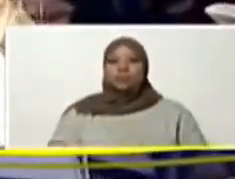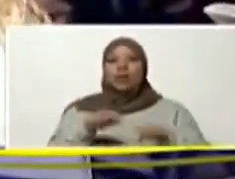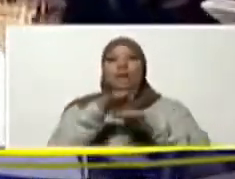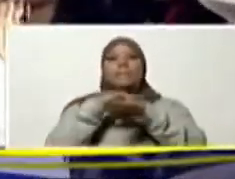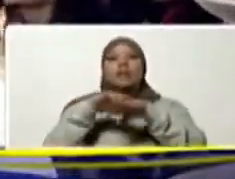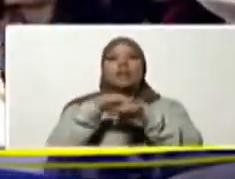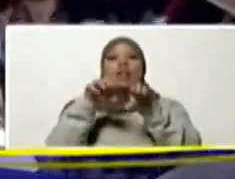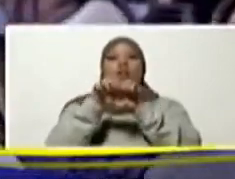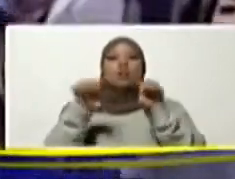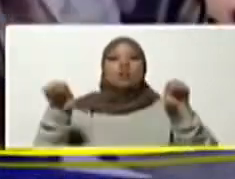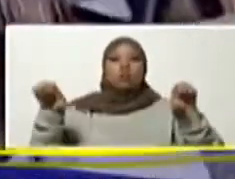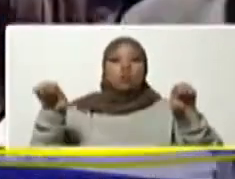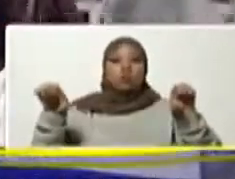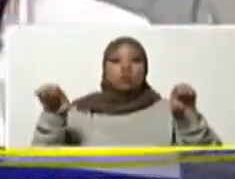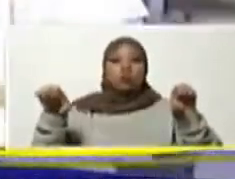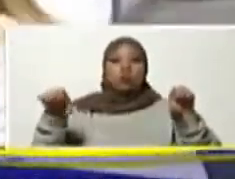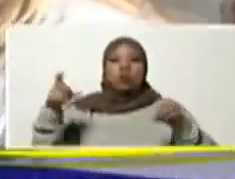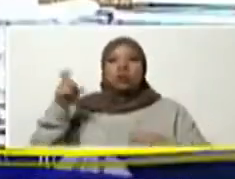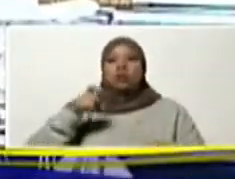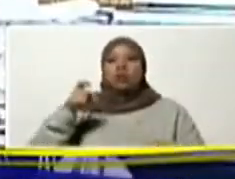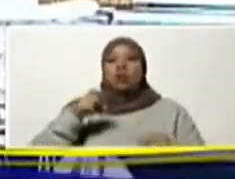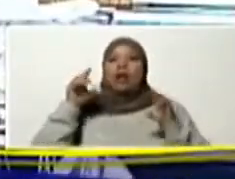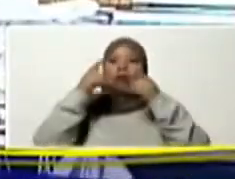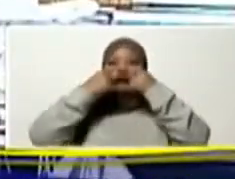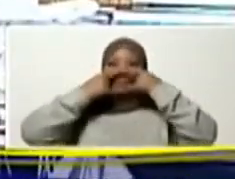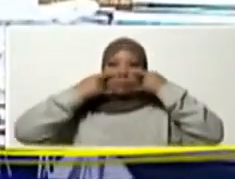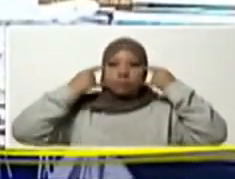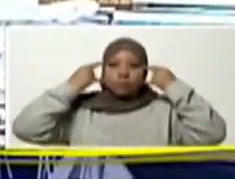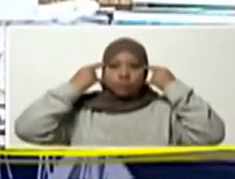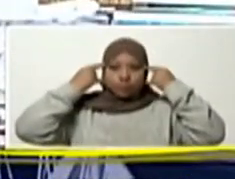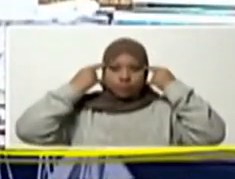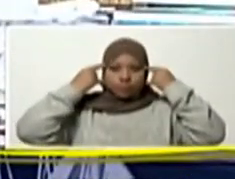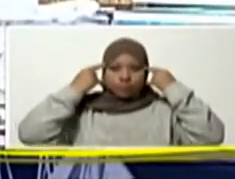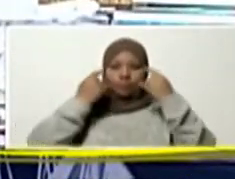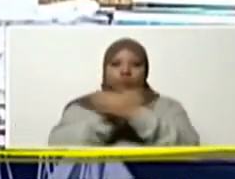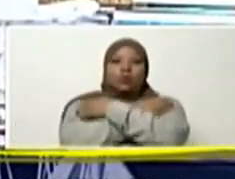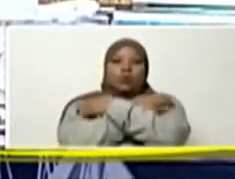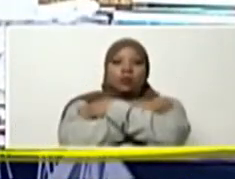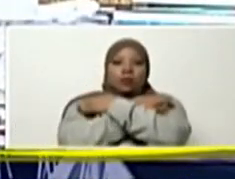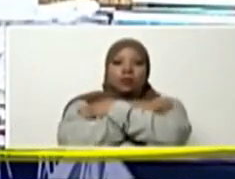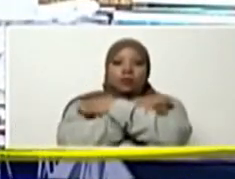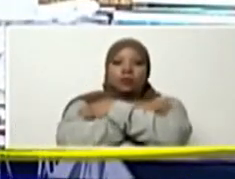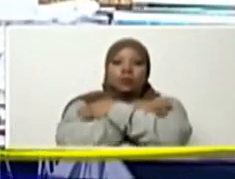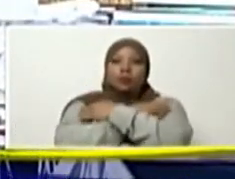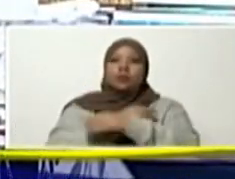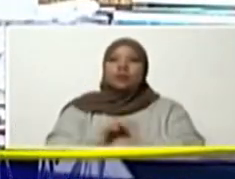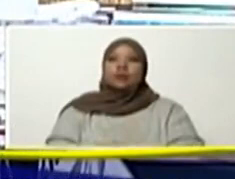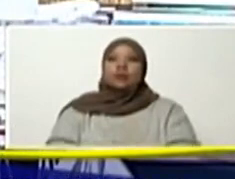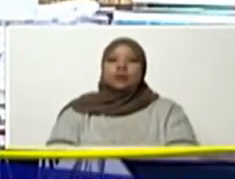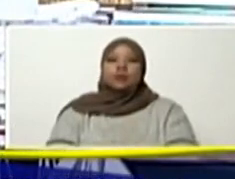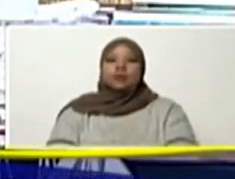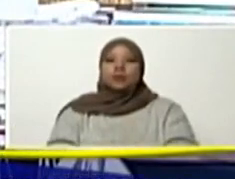la felicito. Felicito a los que usan tapabocas. En el mundo no lo usan ya.